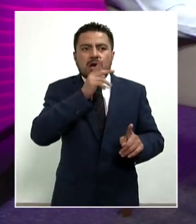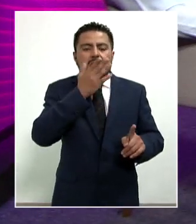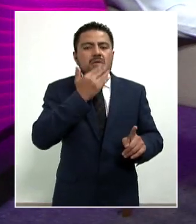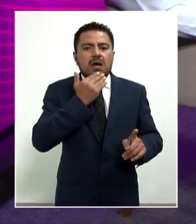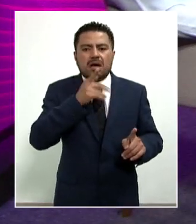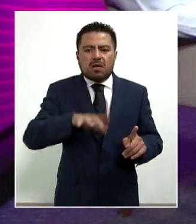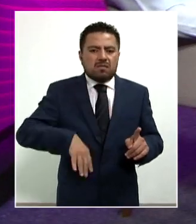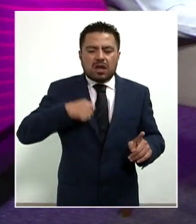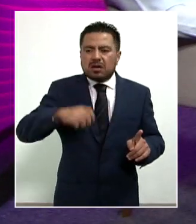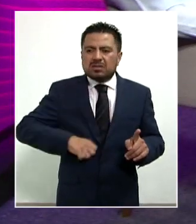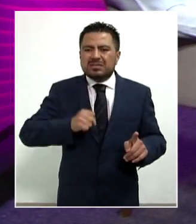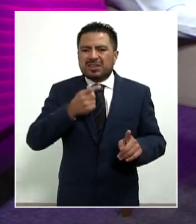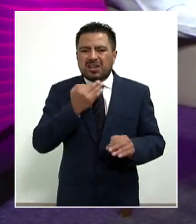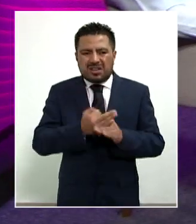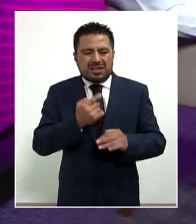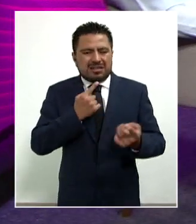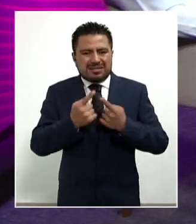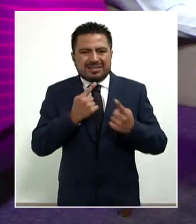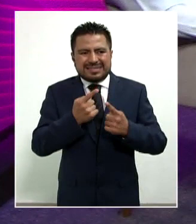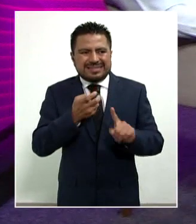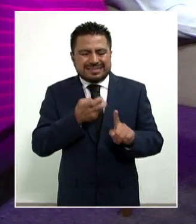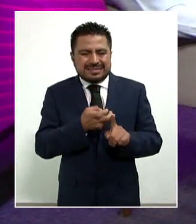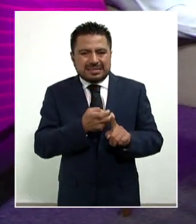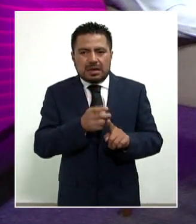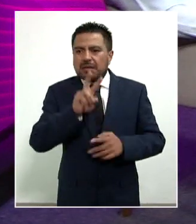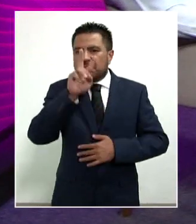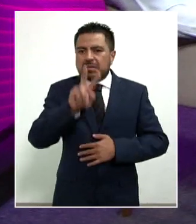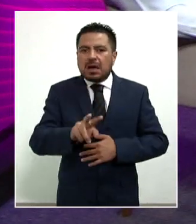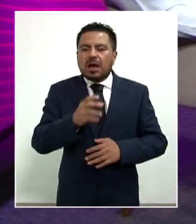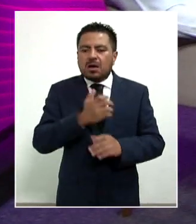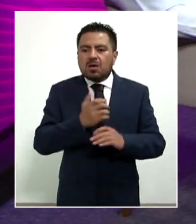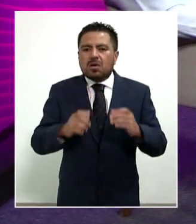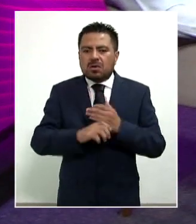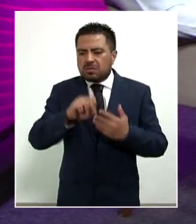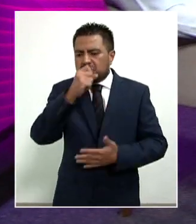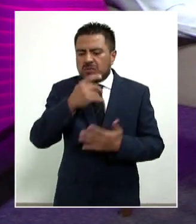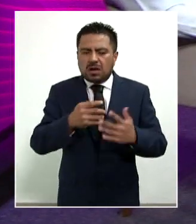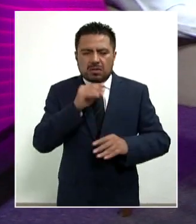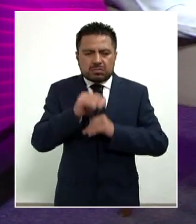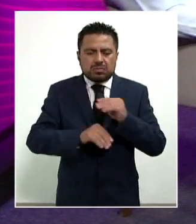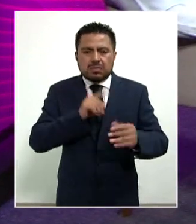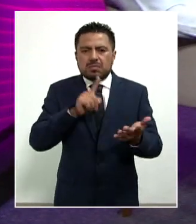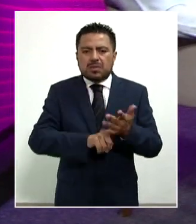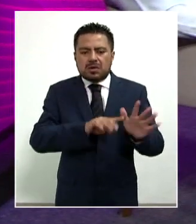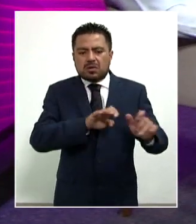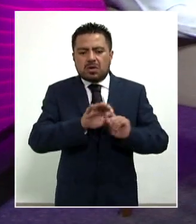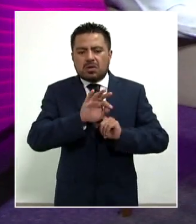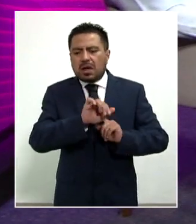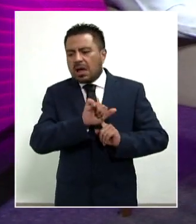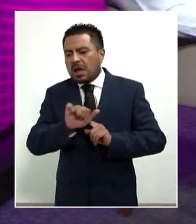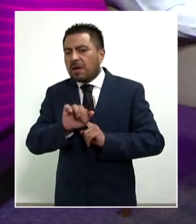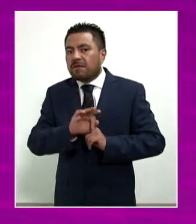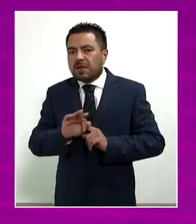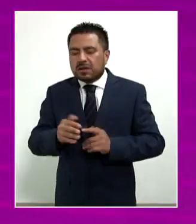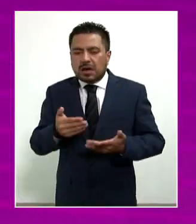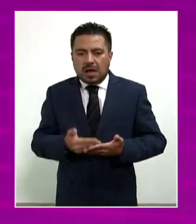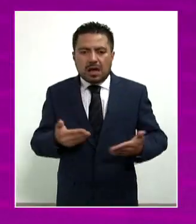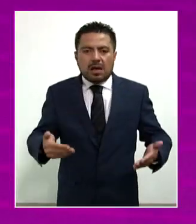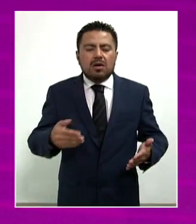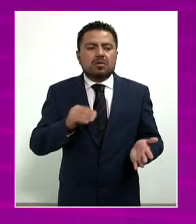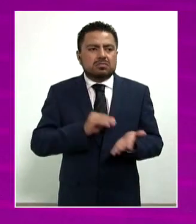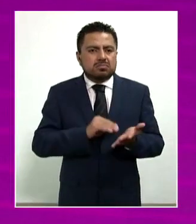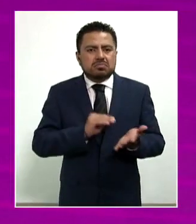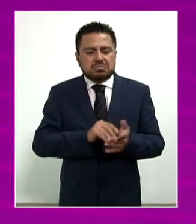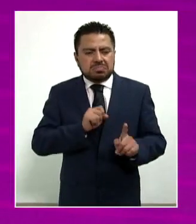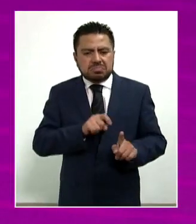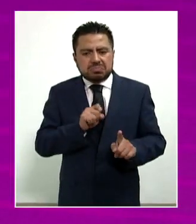te esfuerzas, ¿no? Que es de lo que se ha estado platicando. La verdad es que hay cosas estructurales que de 1940 a la fecha se mantienen